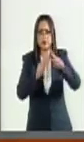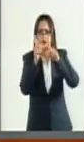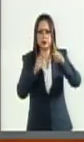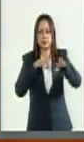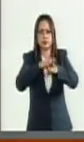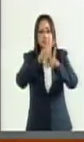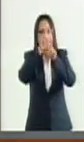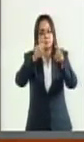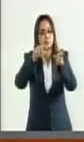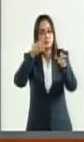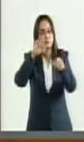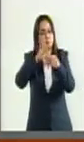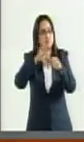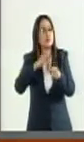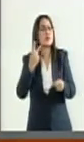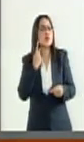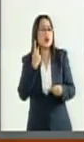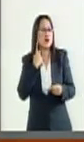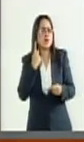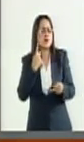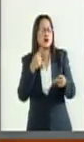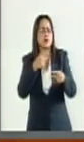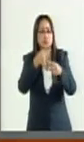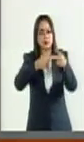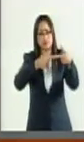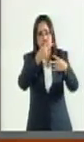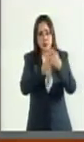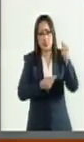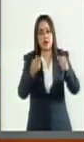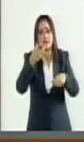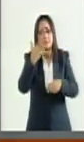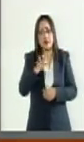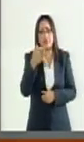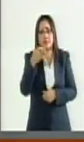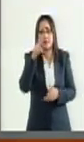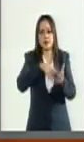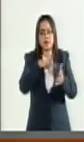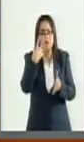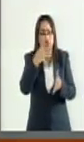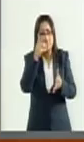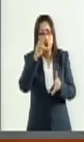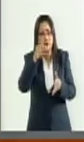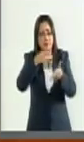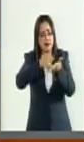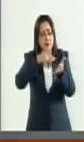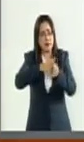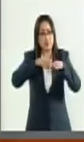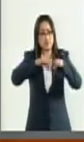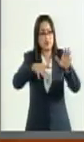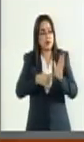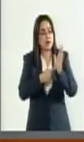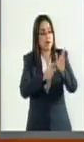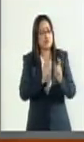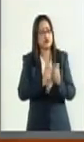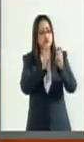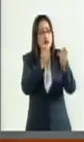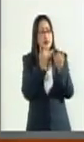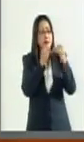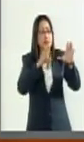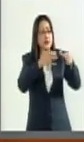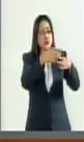político-electoral que fue publicado en el Diario Oficial de la Federación el 10 de febrero de 2014, fue dotar de autonomía en